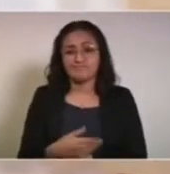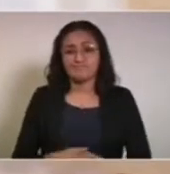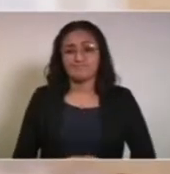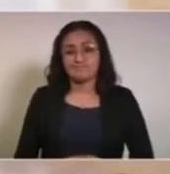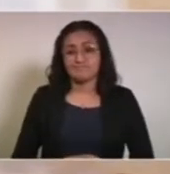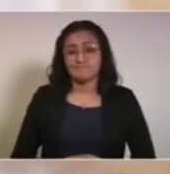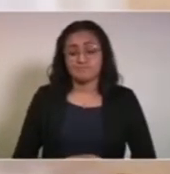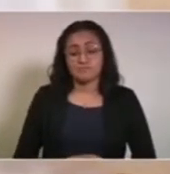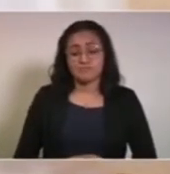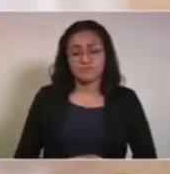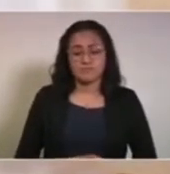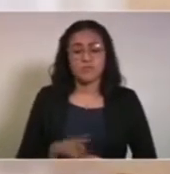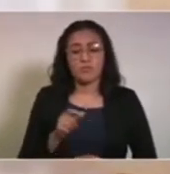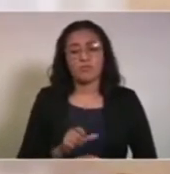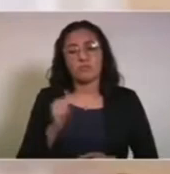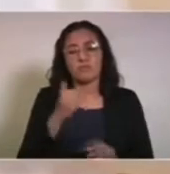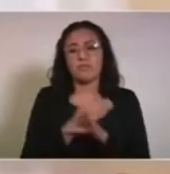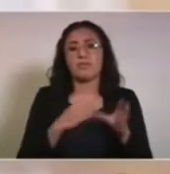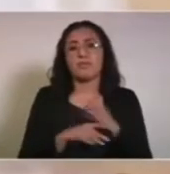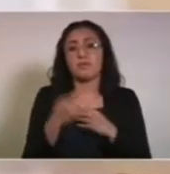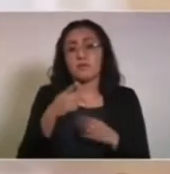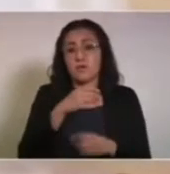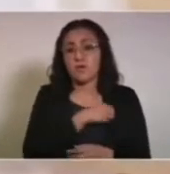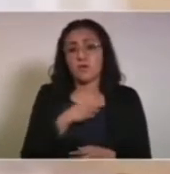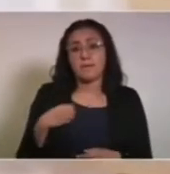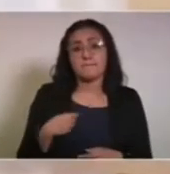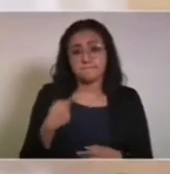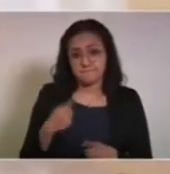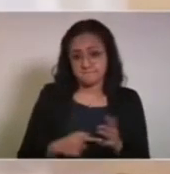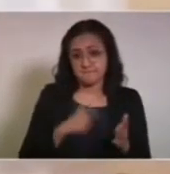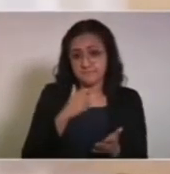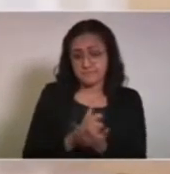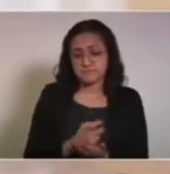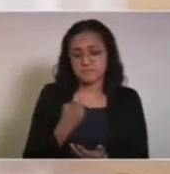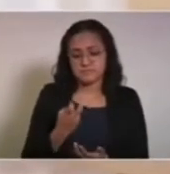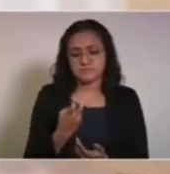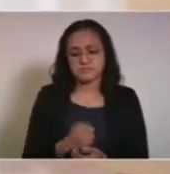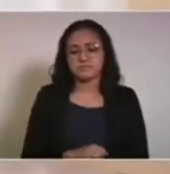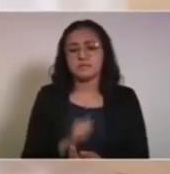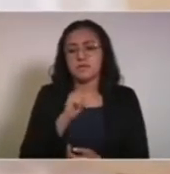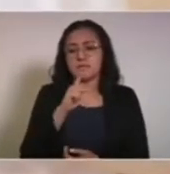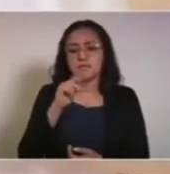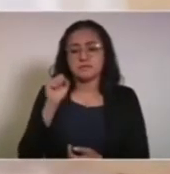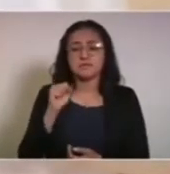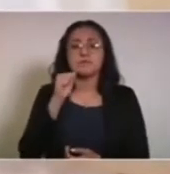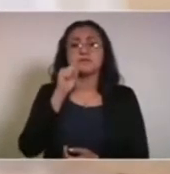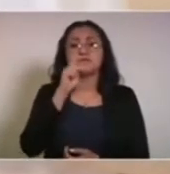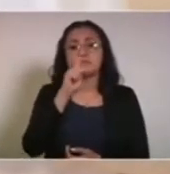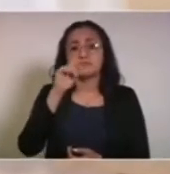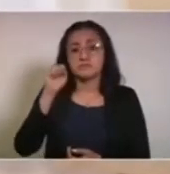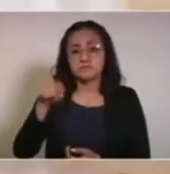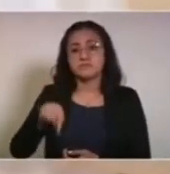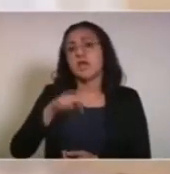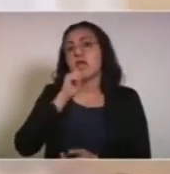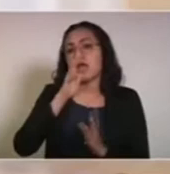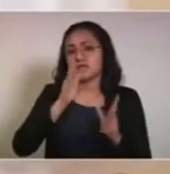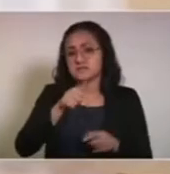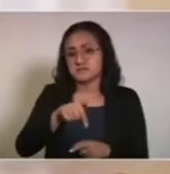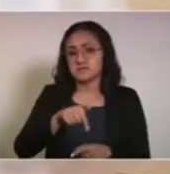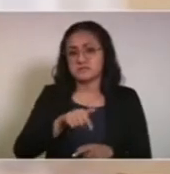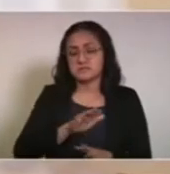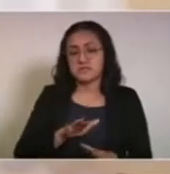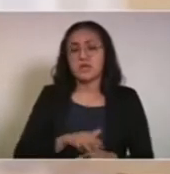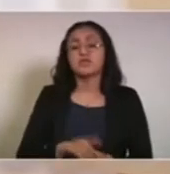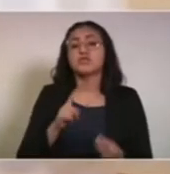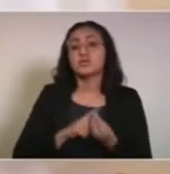la de banzos son otro tipo de obligaciones de pago los apps pps son ahí y